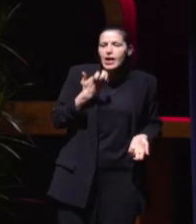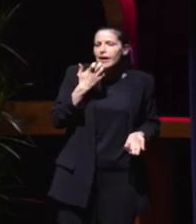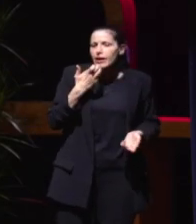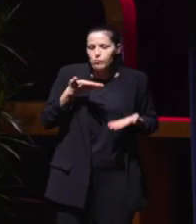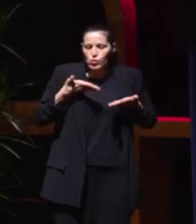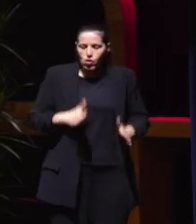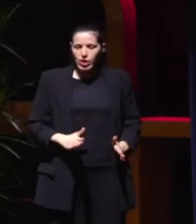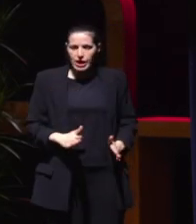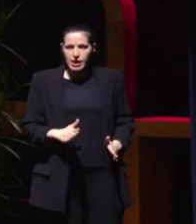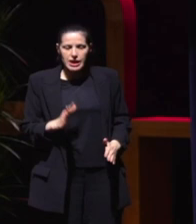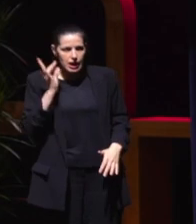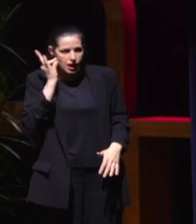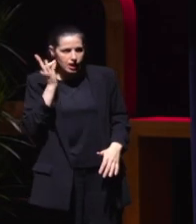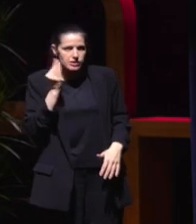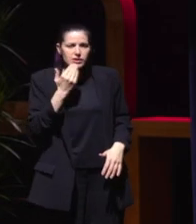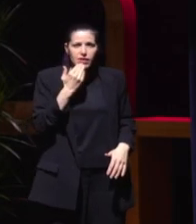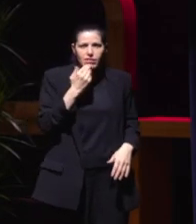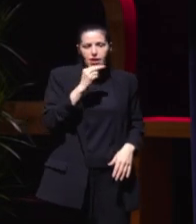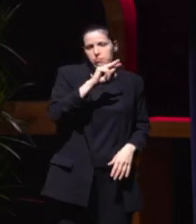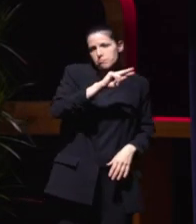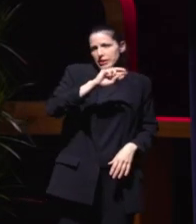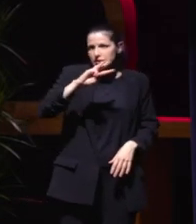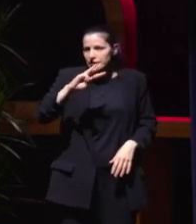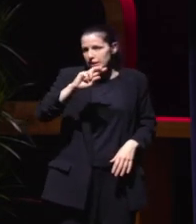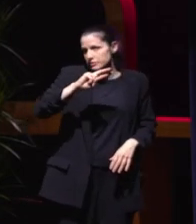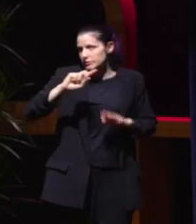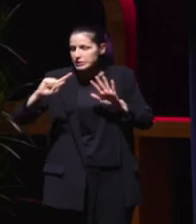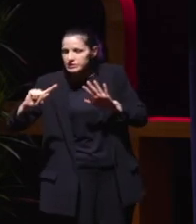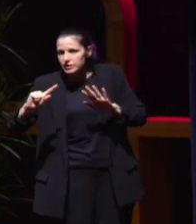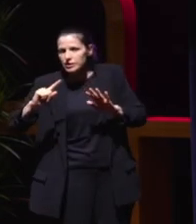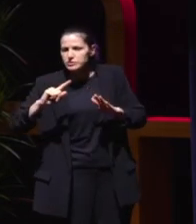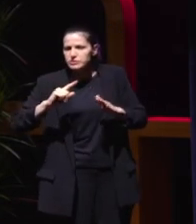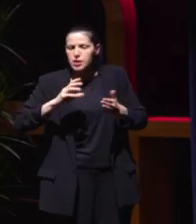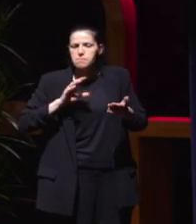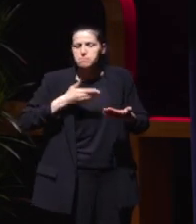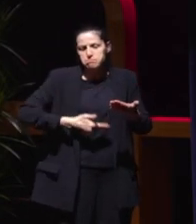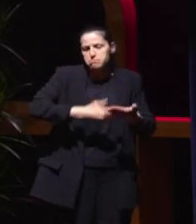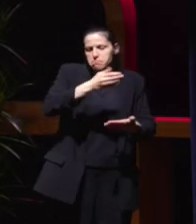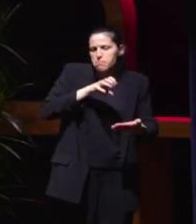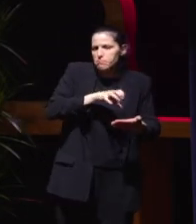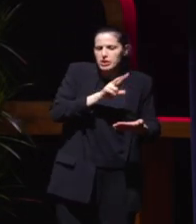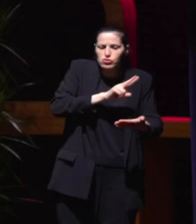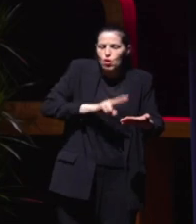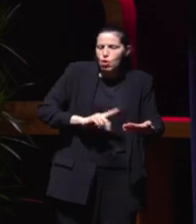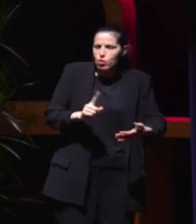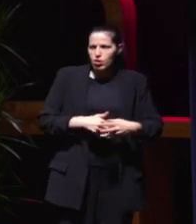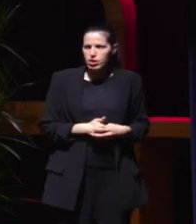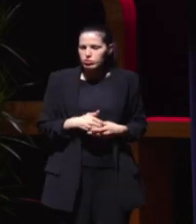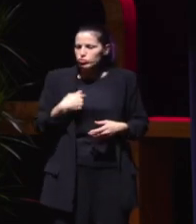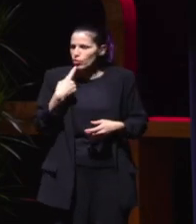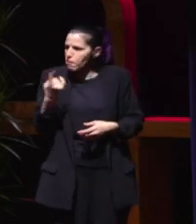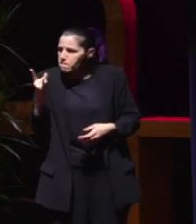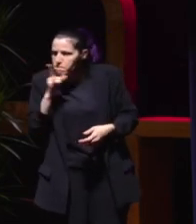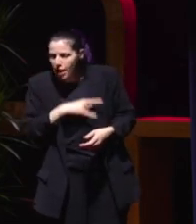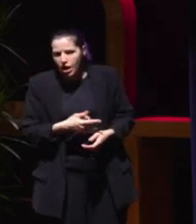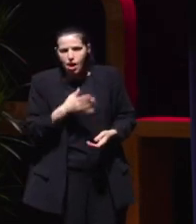23 y 26 años vamos es que no leen el país ni de broma y yo les digo eso no no está bien tenéis que leer el país